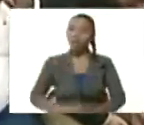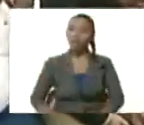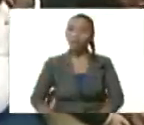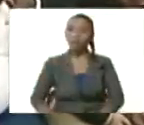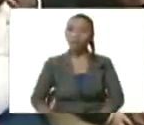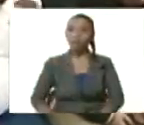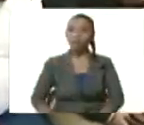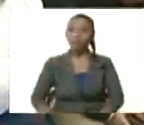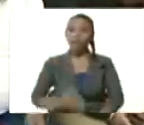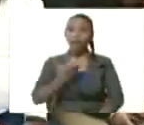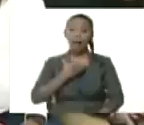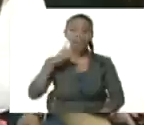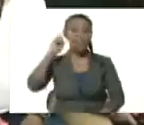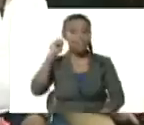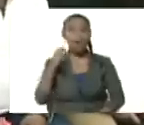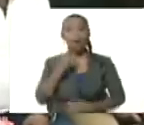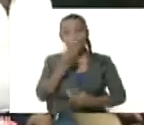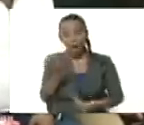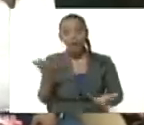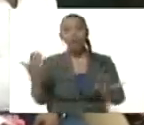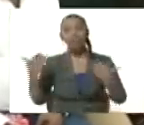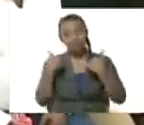Y alcaldesas, sufran.